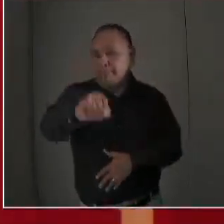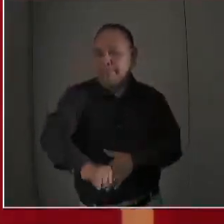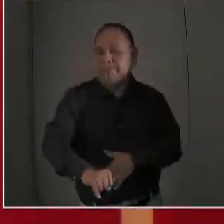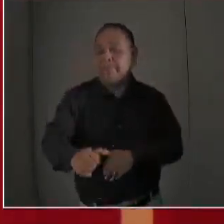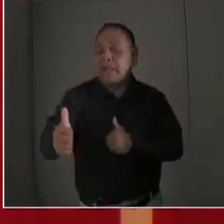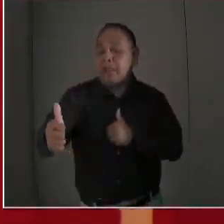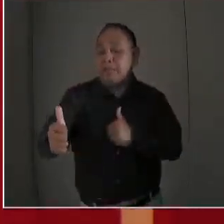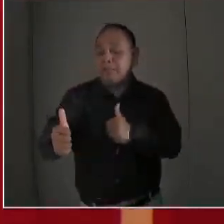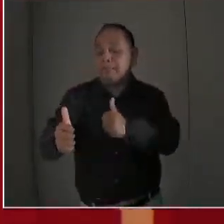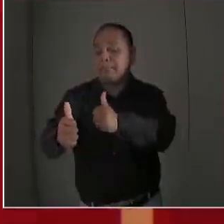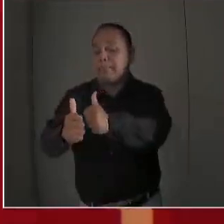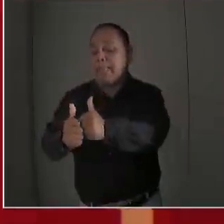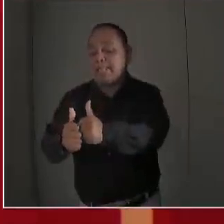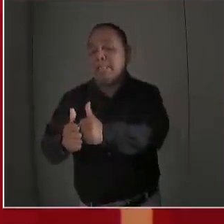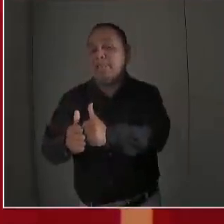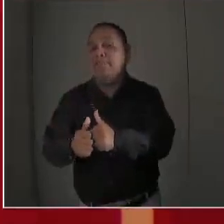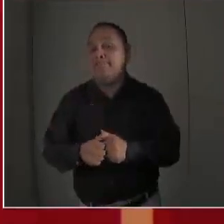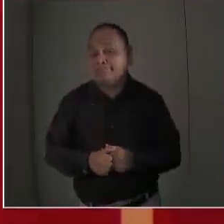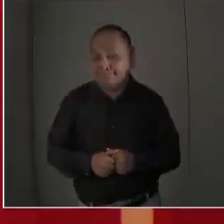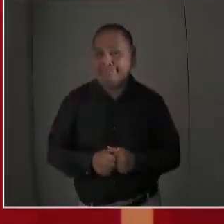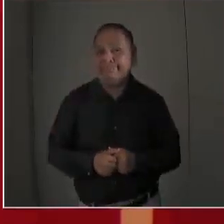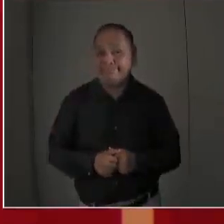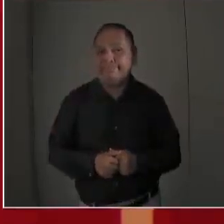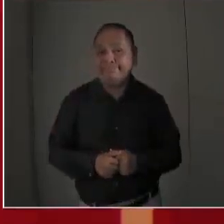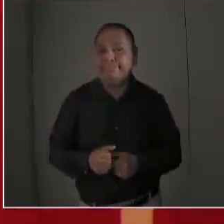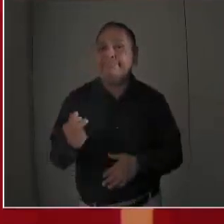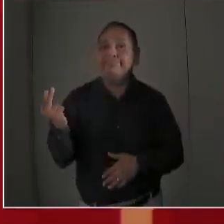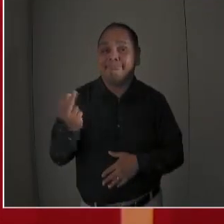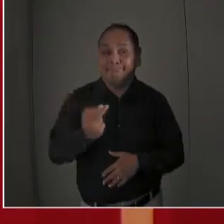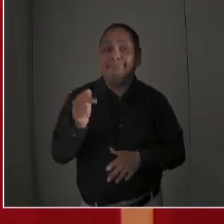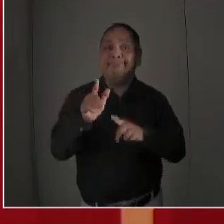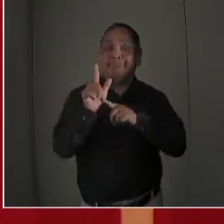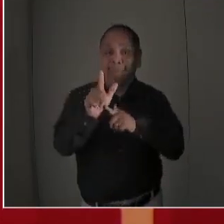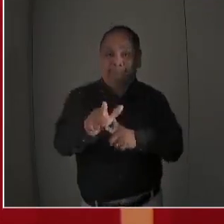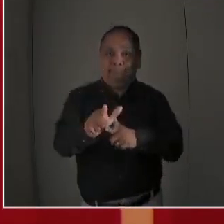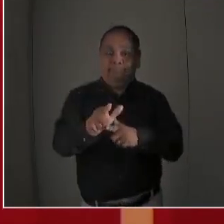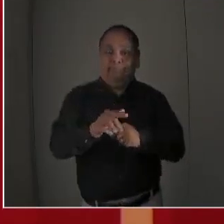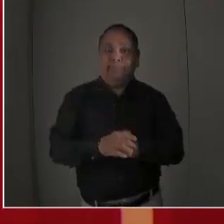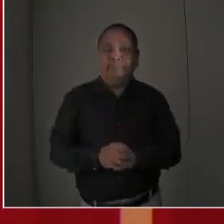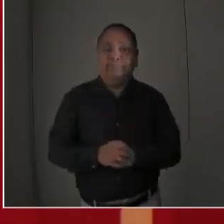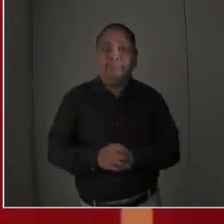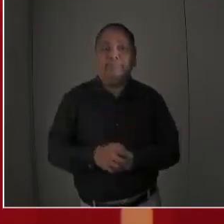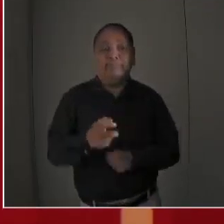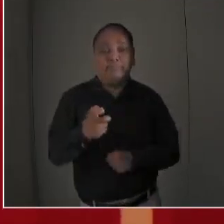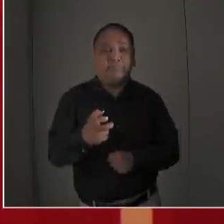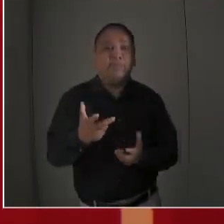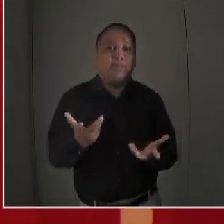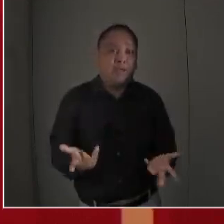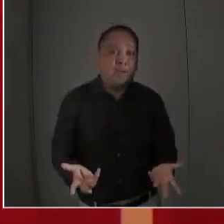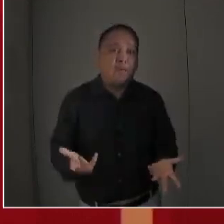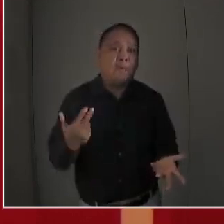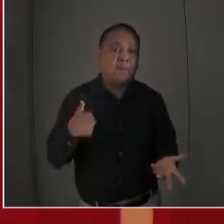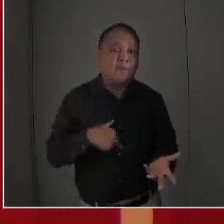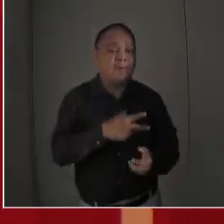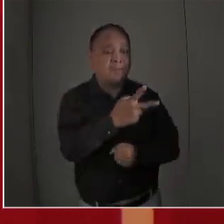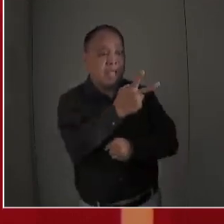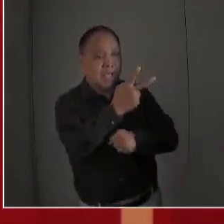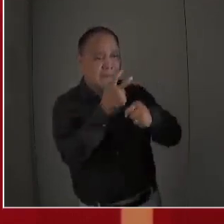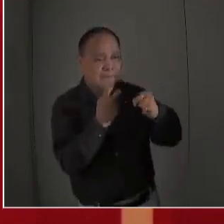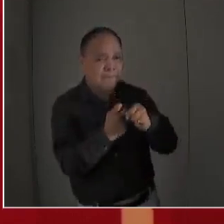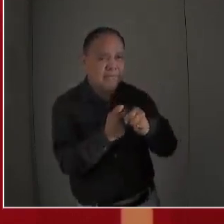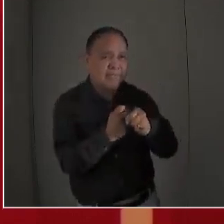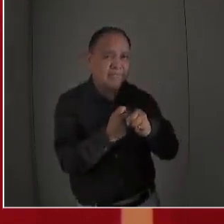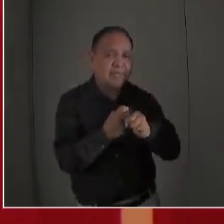cercanía con la ciudadanía y con el pueblo de México. Y por eso es que vamos a invitar, como ya